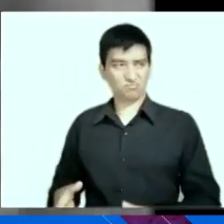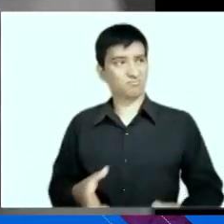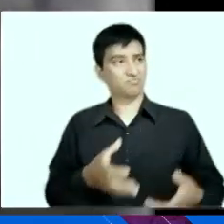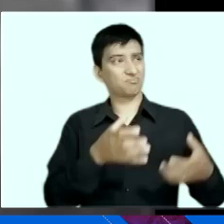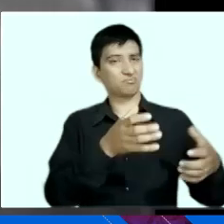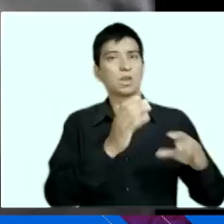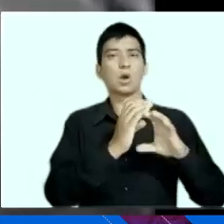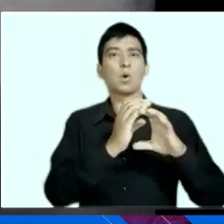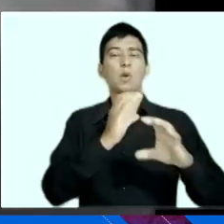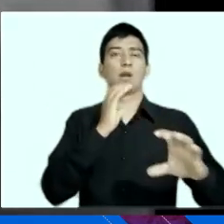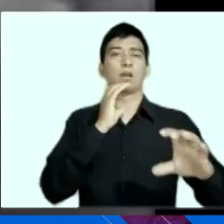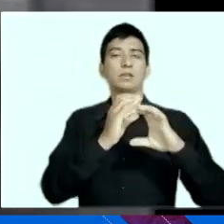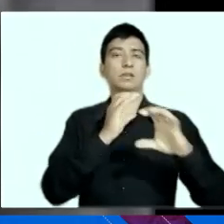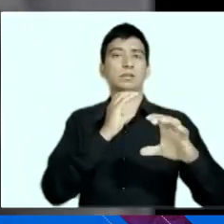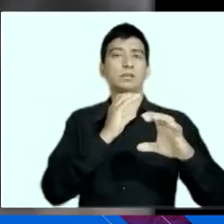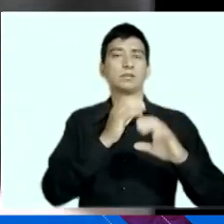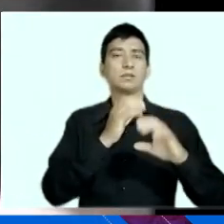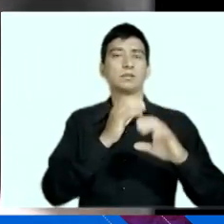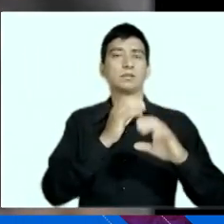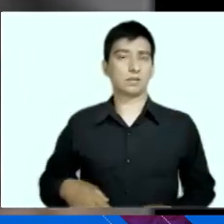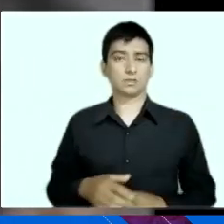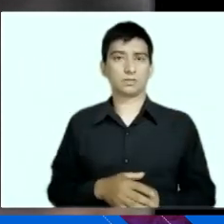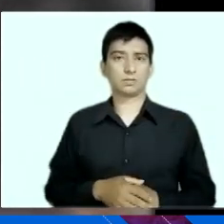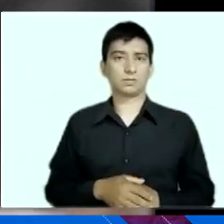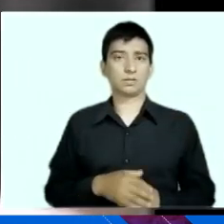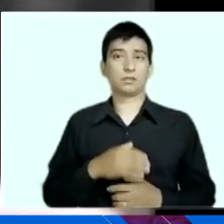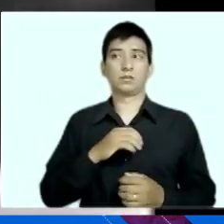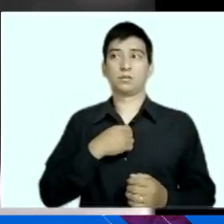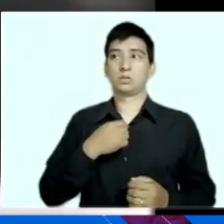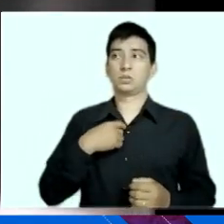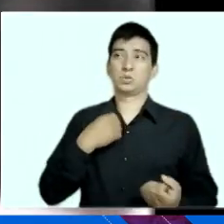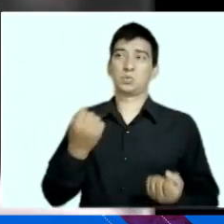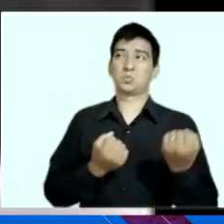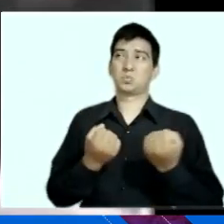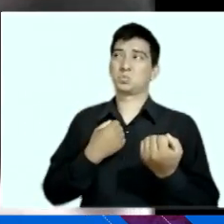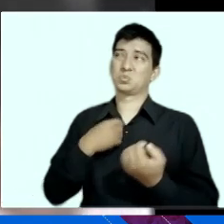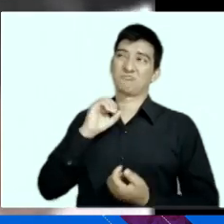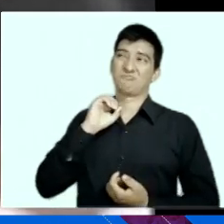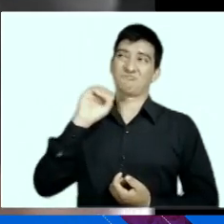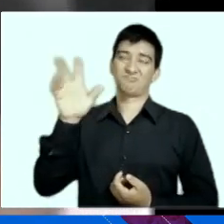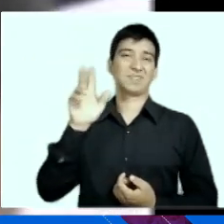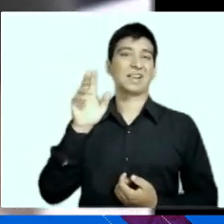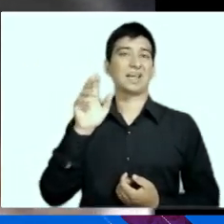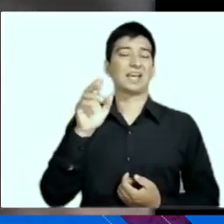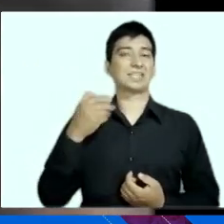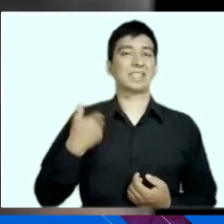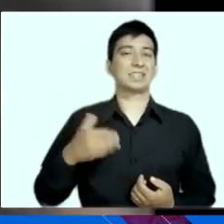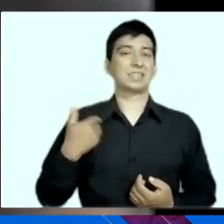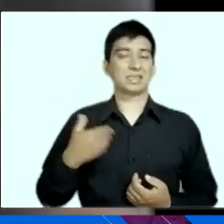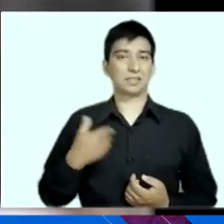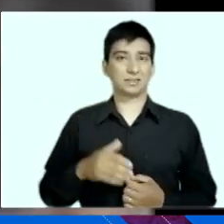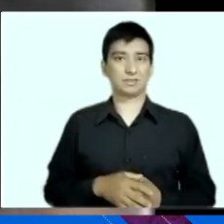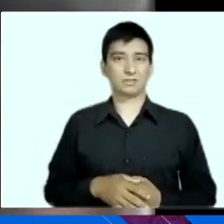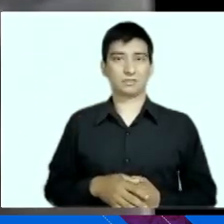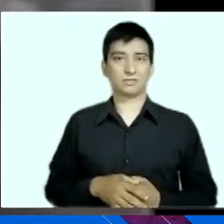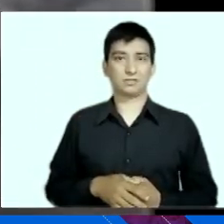sale huyendo este cobarde y va hasta Clorinda, Argentina. Él se refugió en esta ciudad de ese país por unos